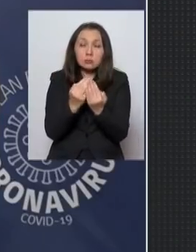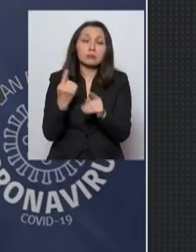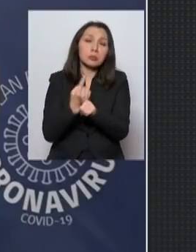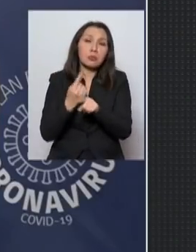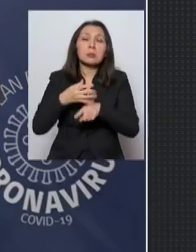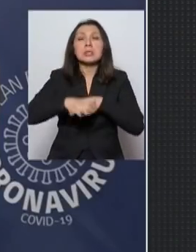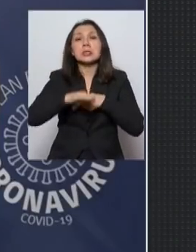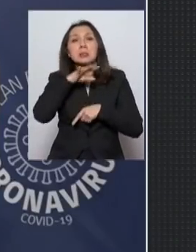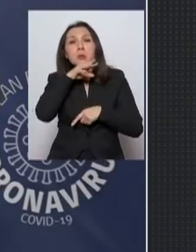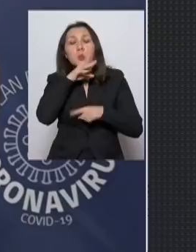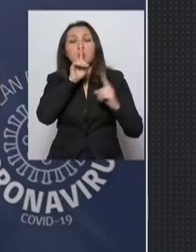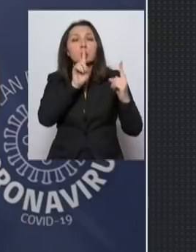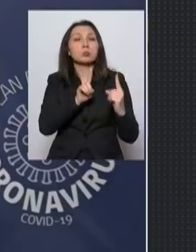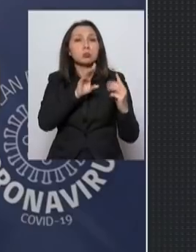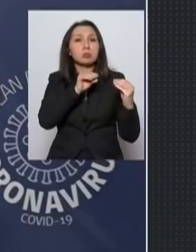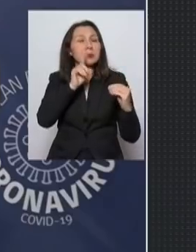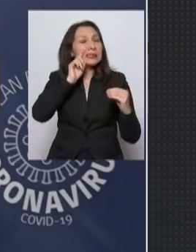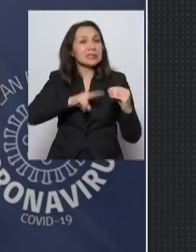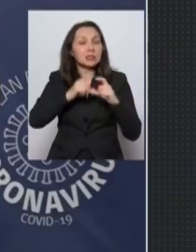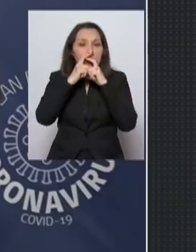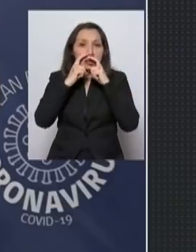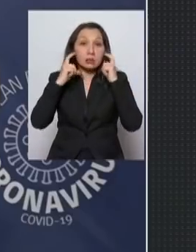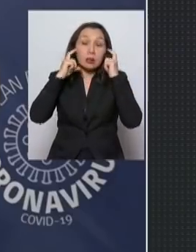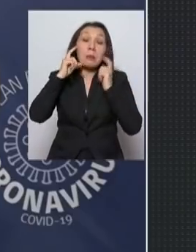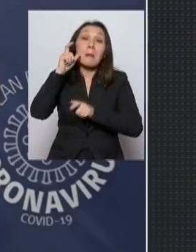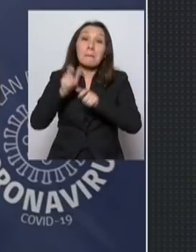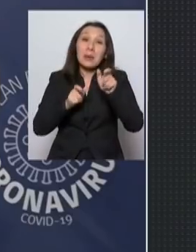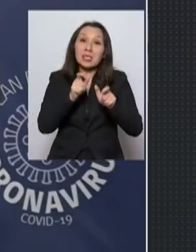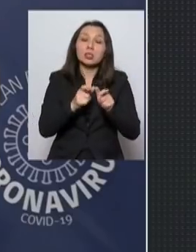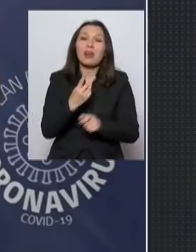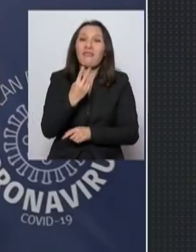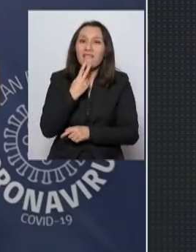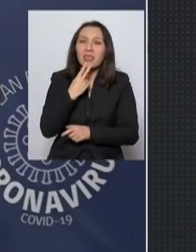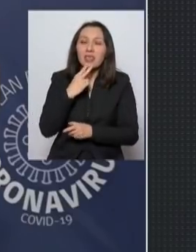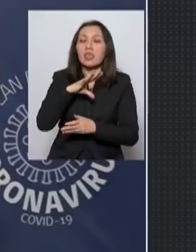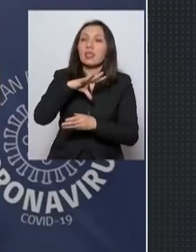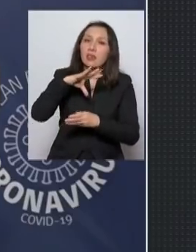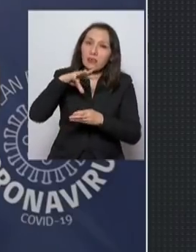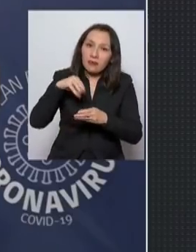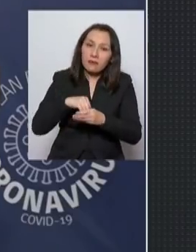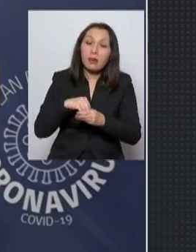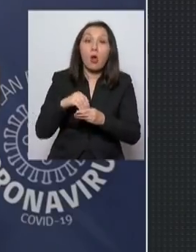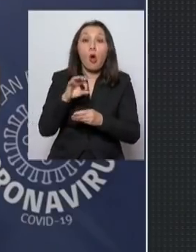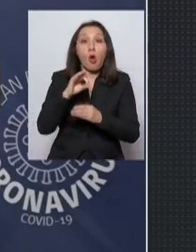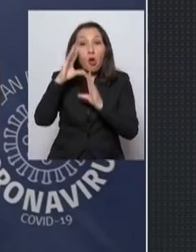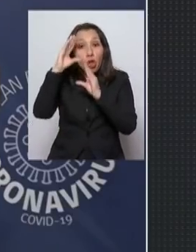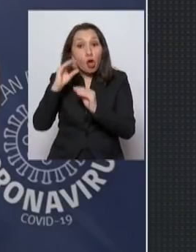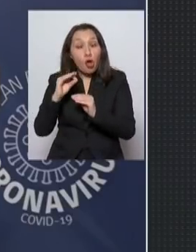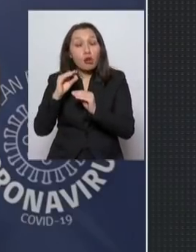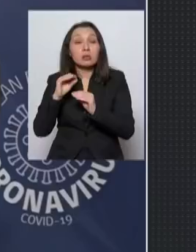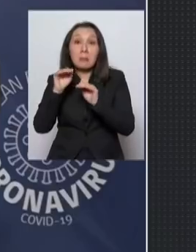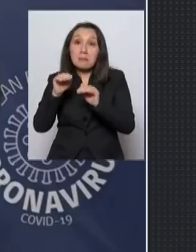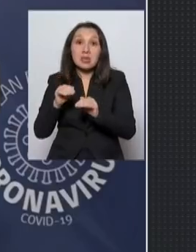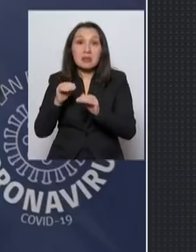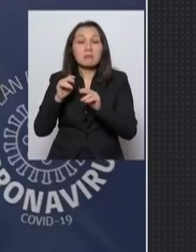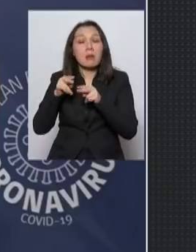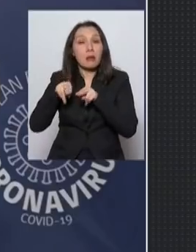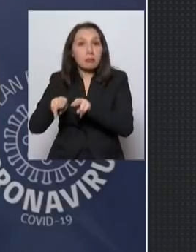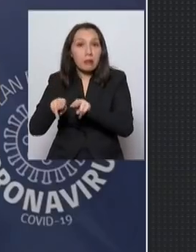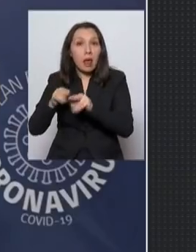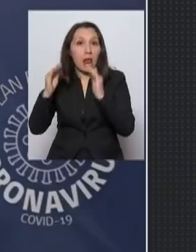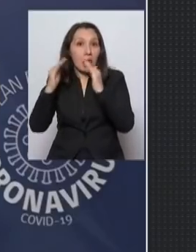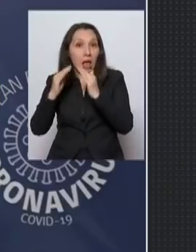15 minutos con alguien sin una mascarilla, personas que viven o pernoctan al menos en el